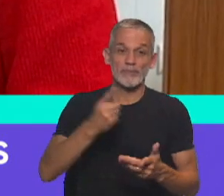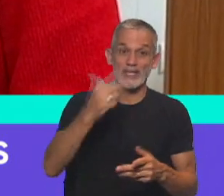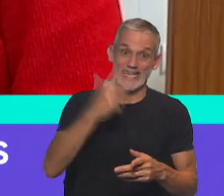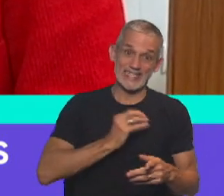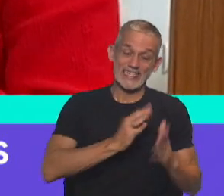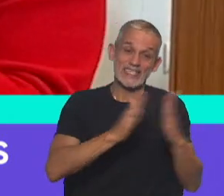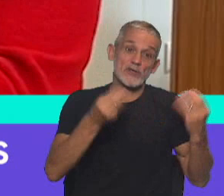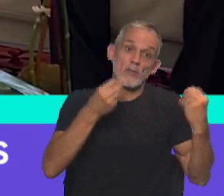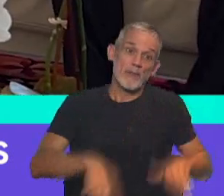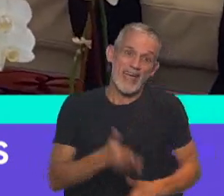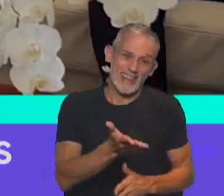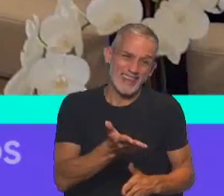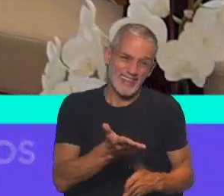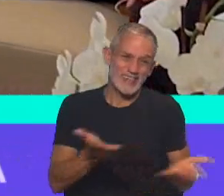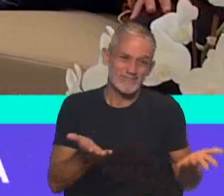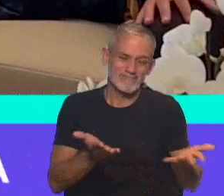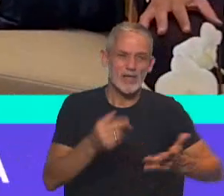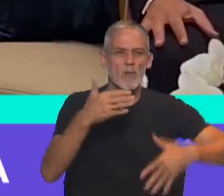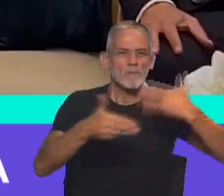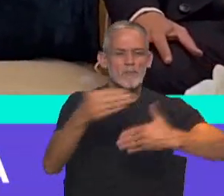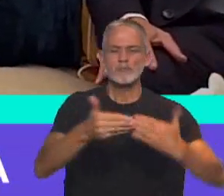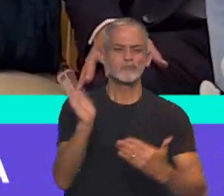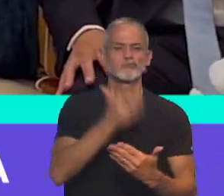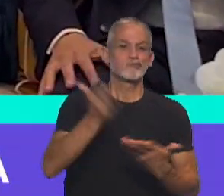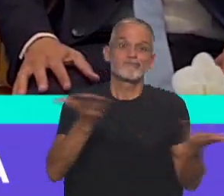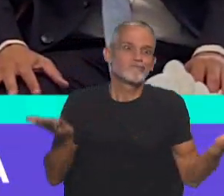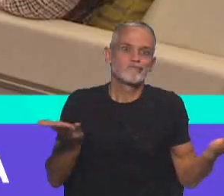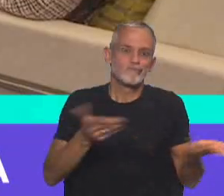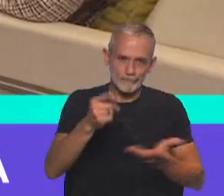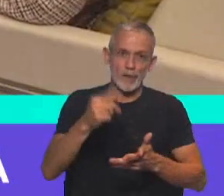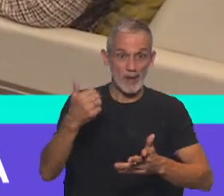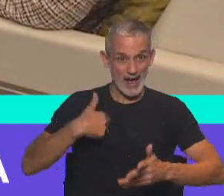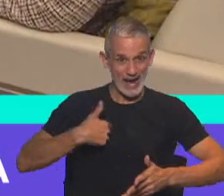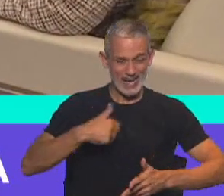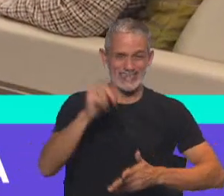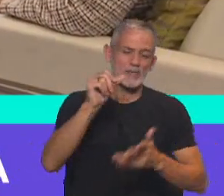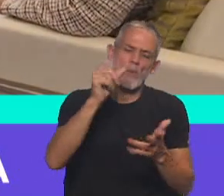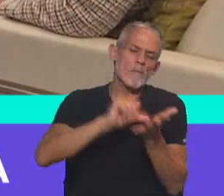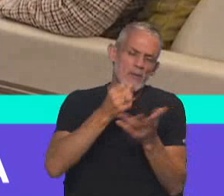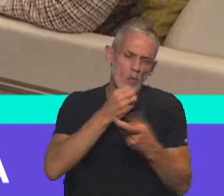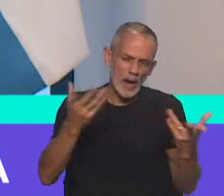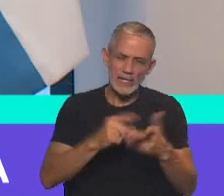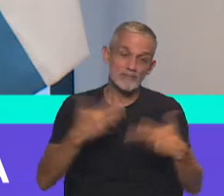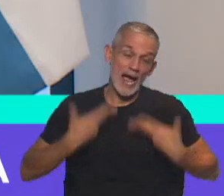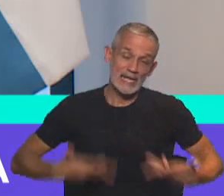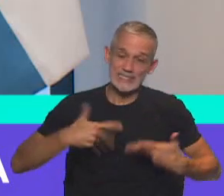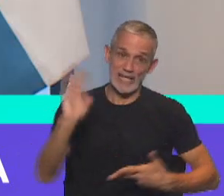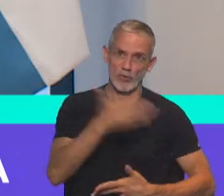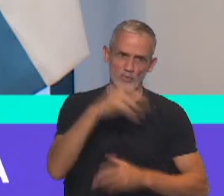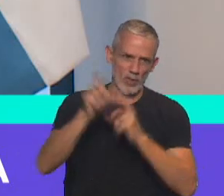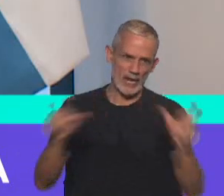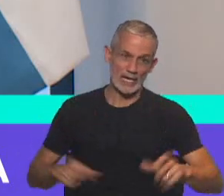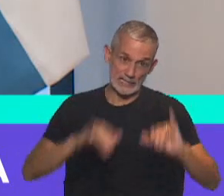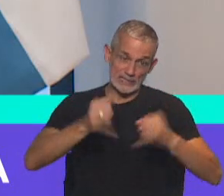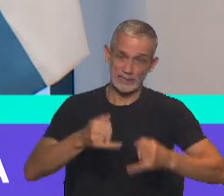años de pérdida de capacidad de producción y eso es mucho para un país y por eso también la gente está cansada como no van a estar cansados